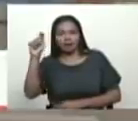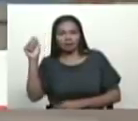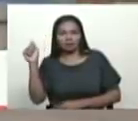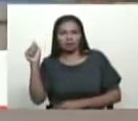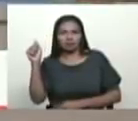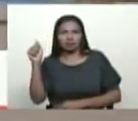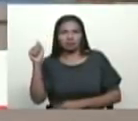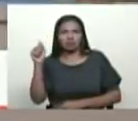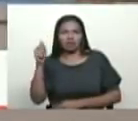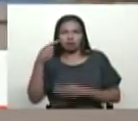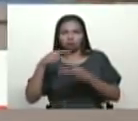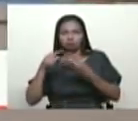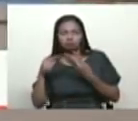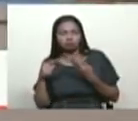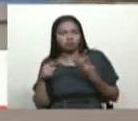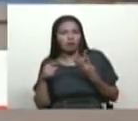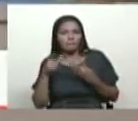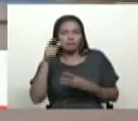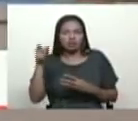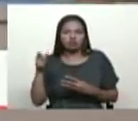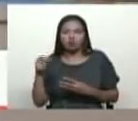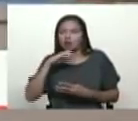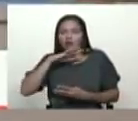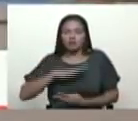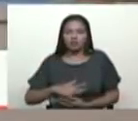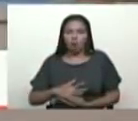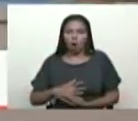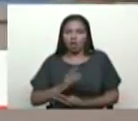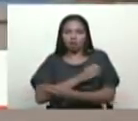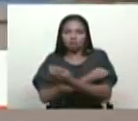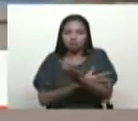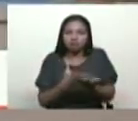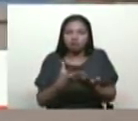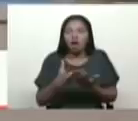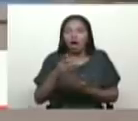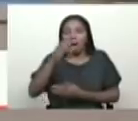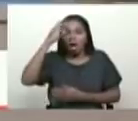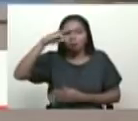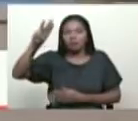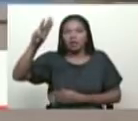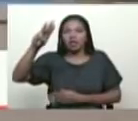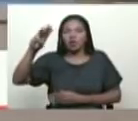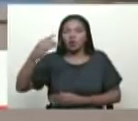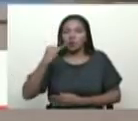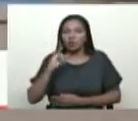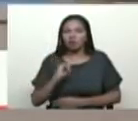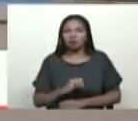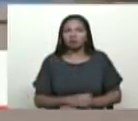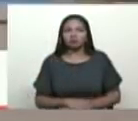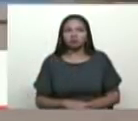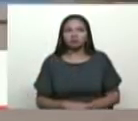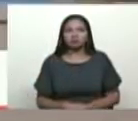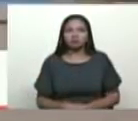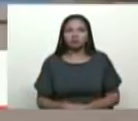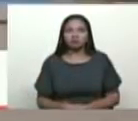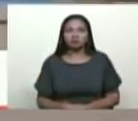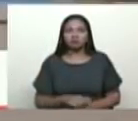de Pancho Villa, ¿ah? El México de Cuauhtémoc Cárdenas,